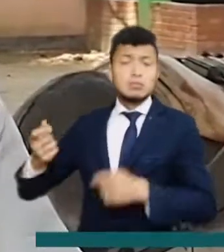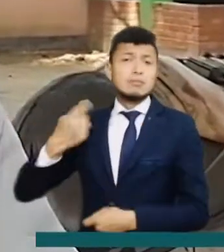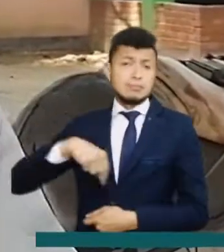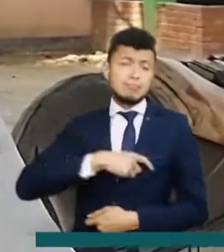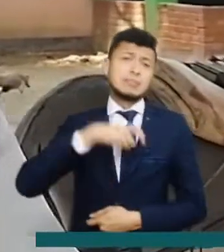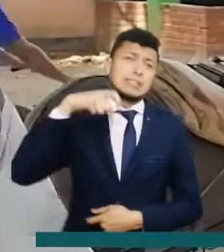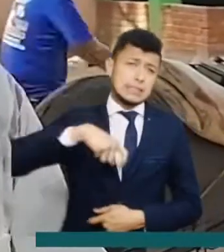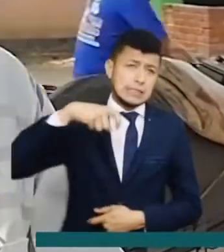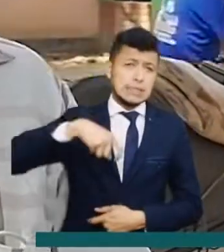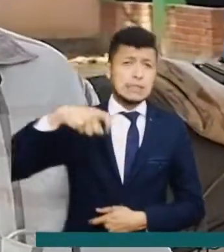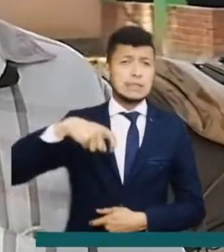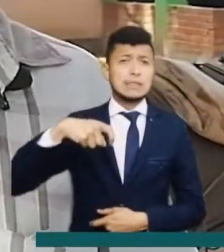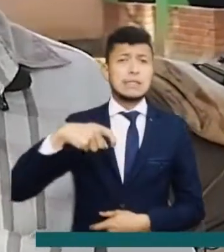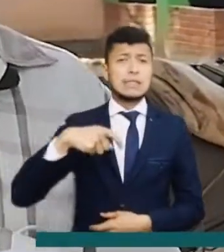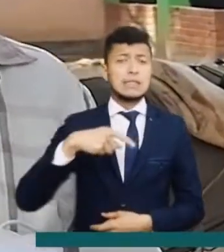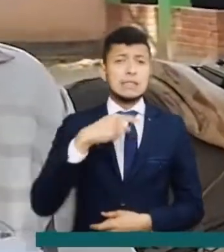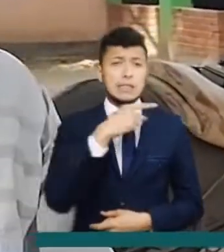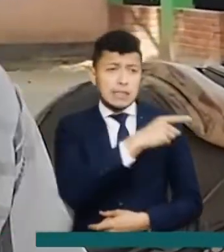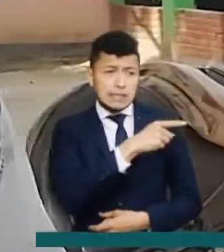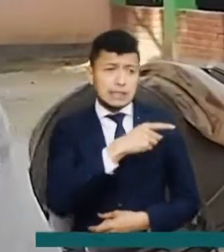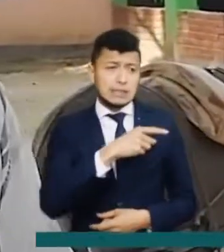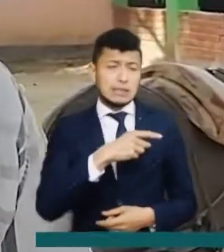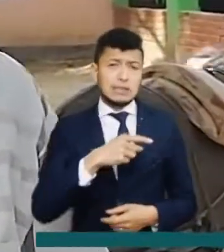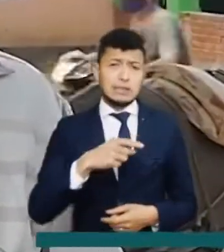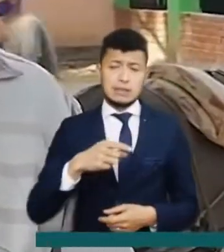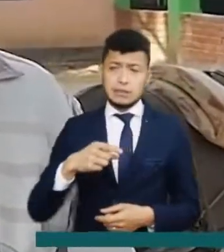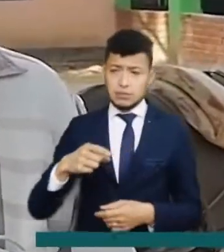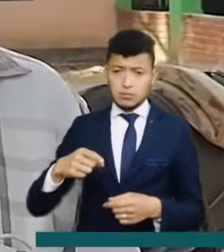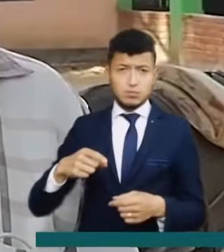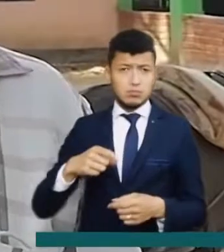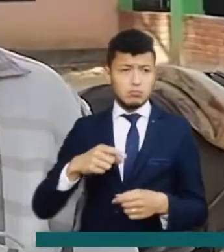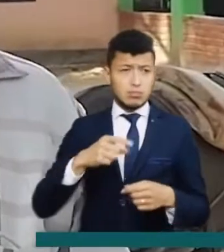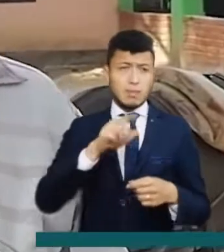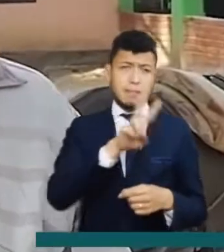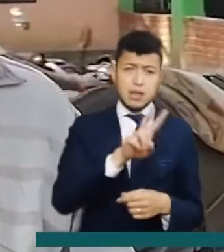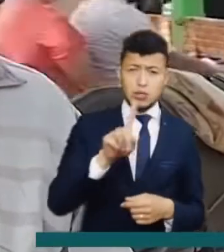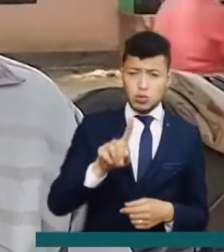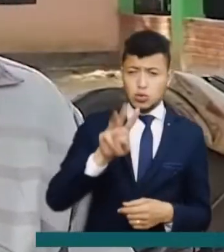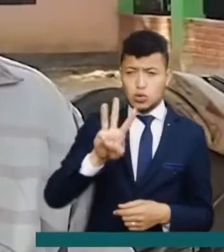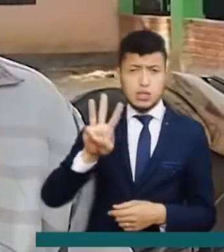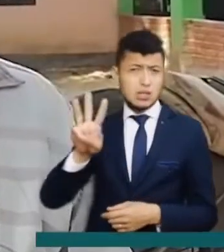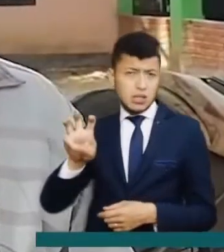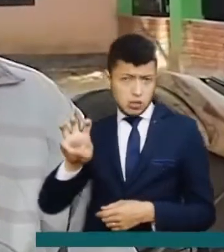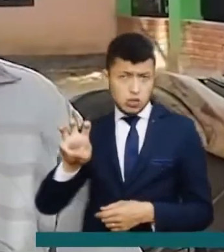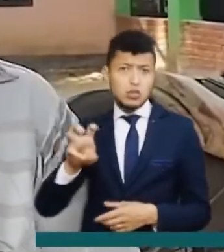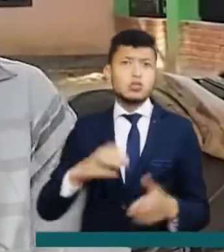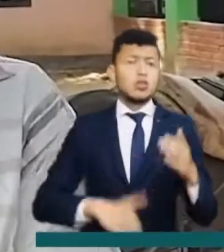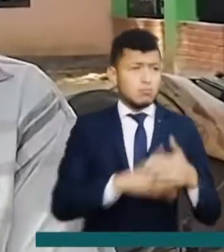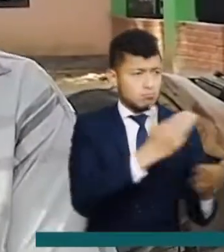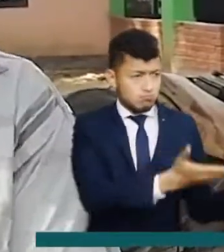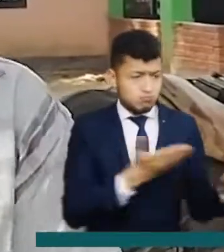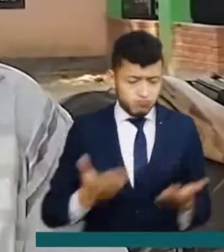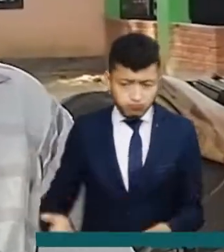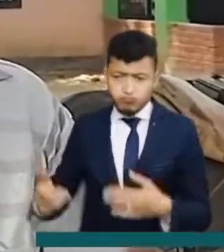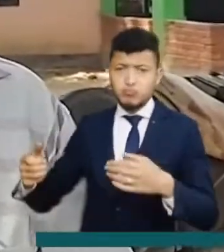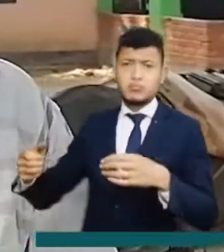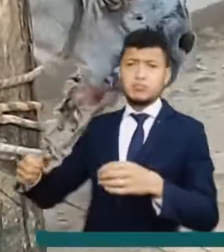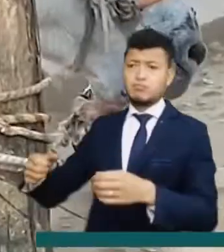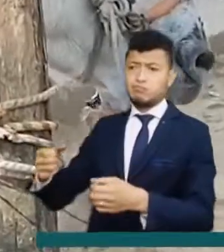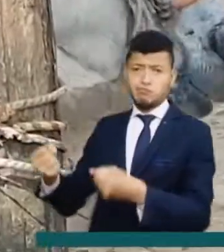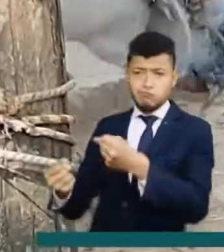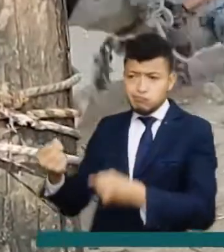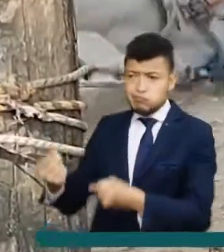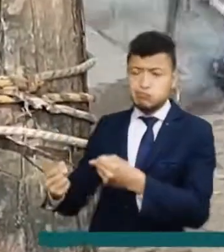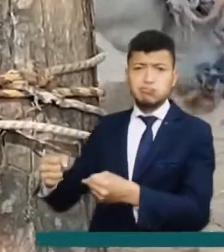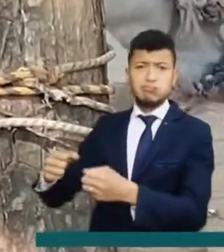carromuleros necesitamos que esas motocargas, la 2138, se dé para que